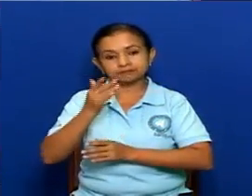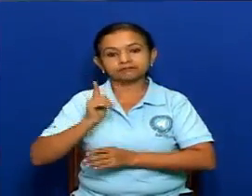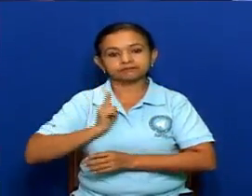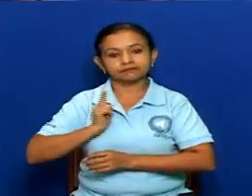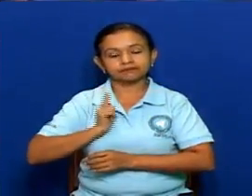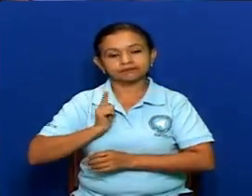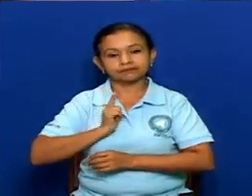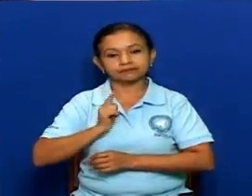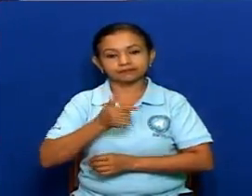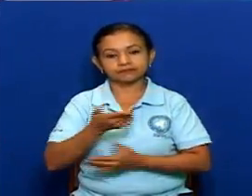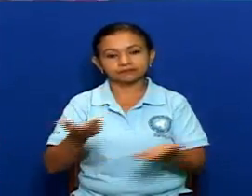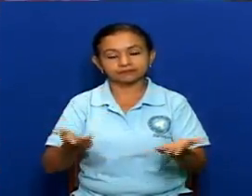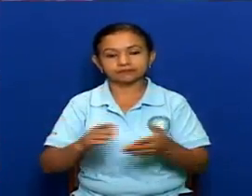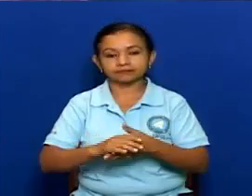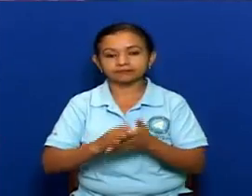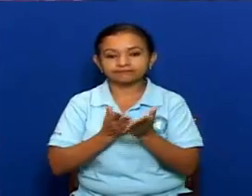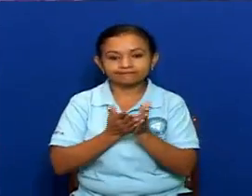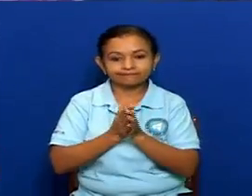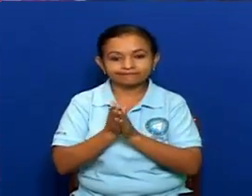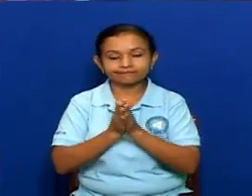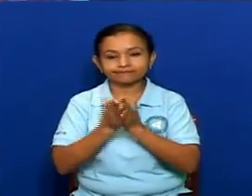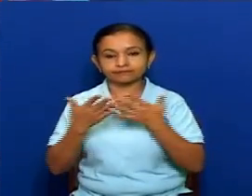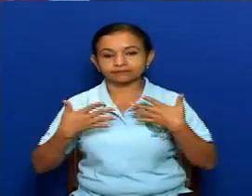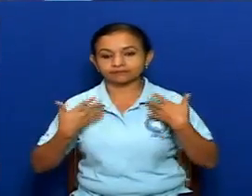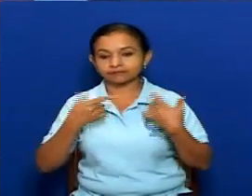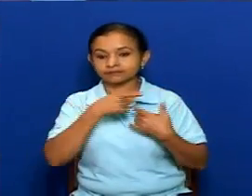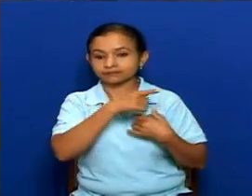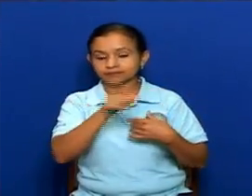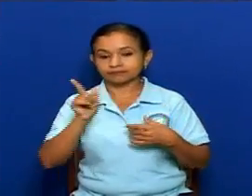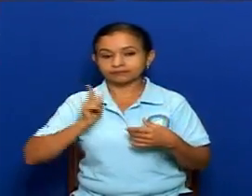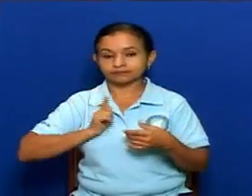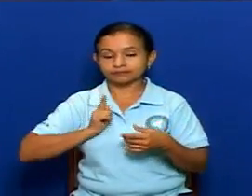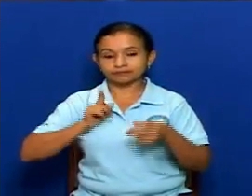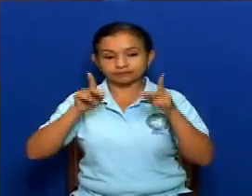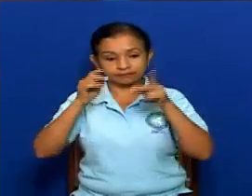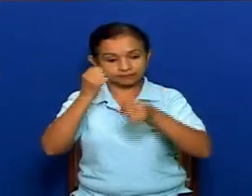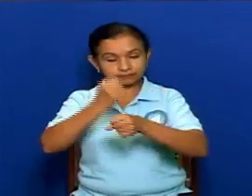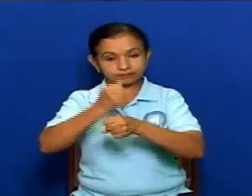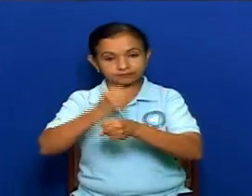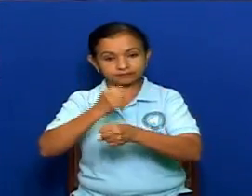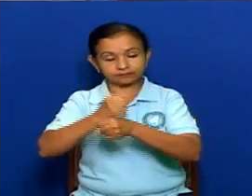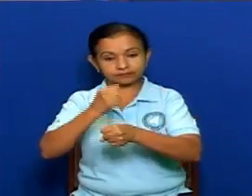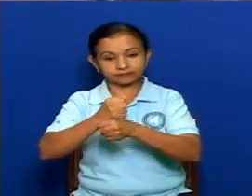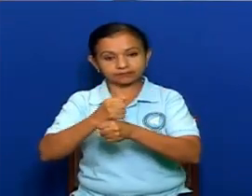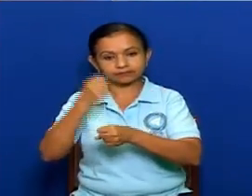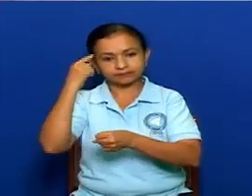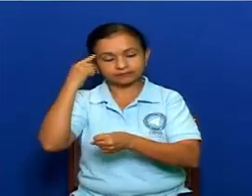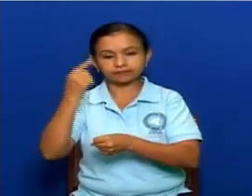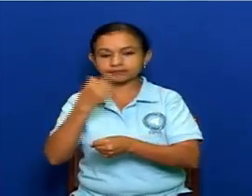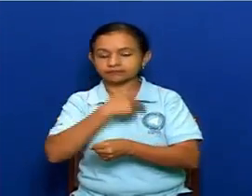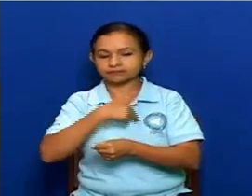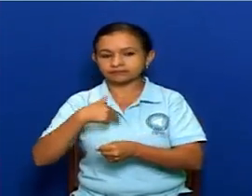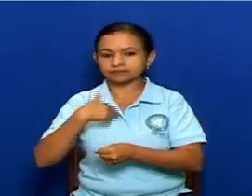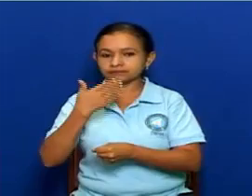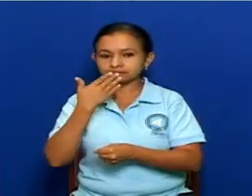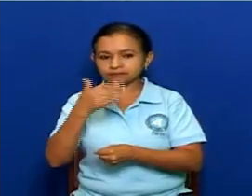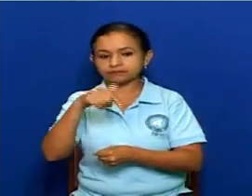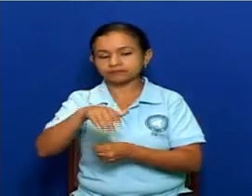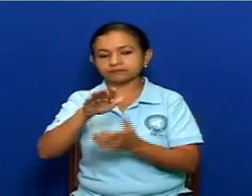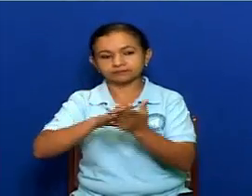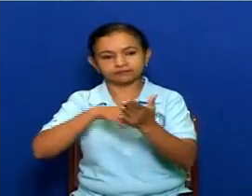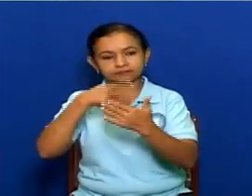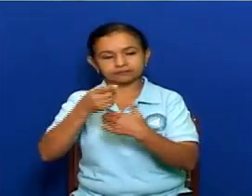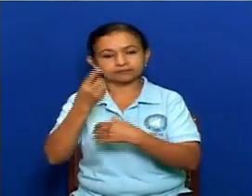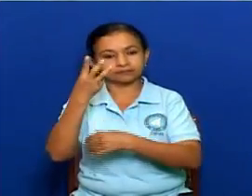sea, el interés y el entusiasmo que tienen los trabajadores, yo creo que ha hecho la pauta y el éxito de este programa.